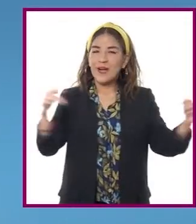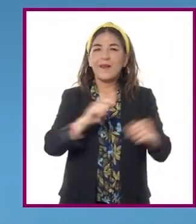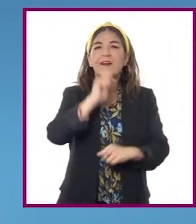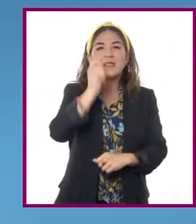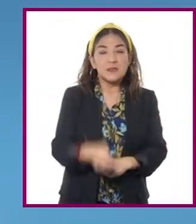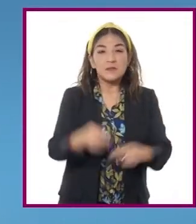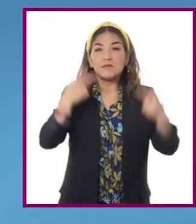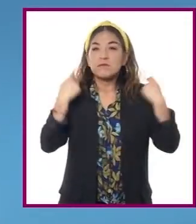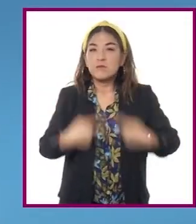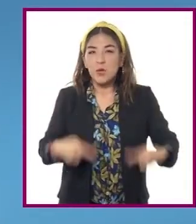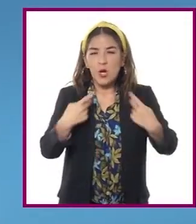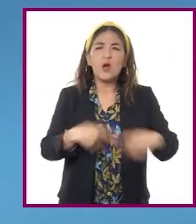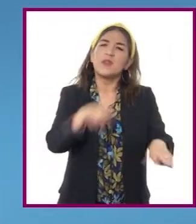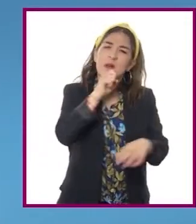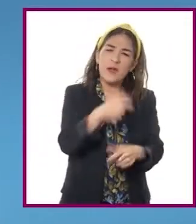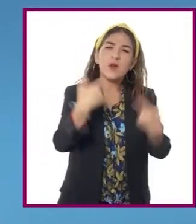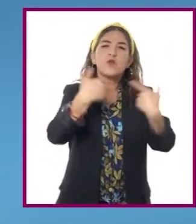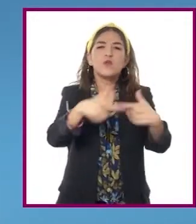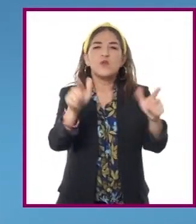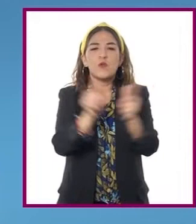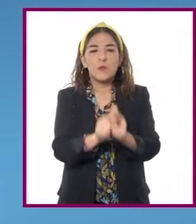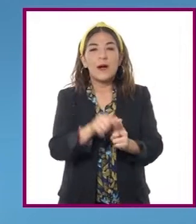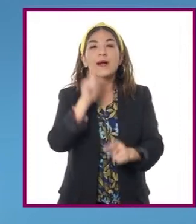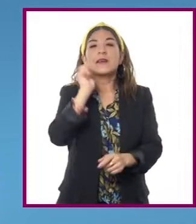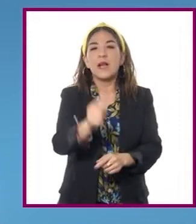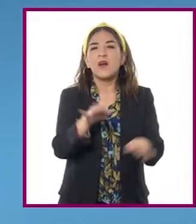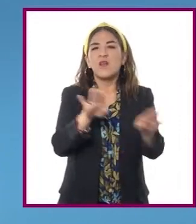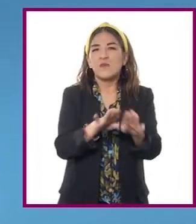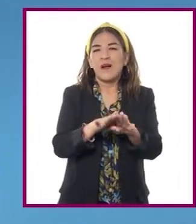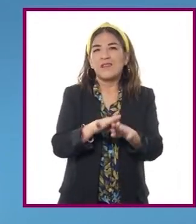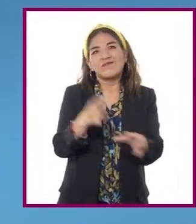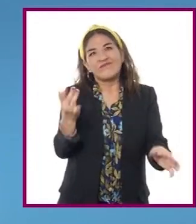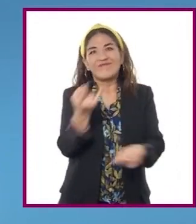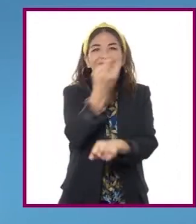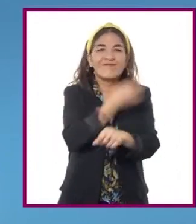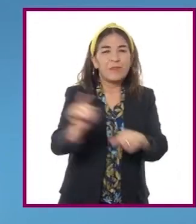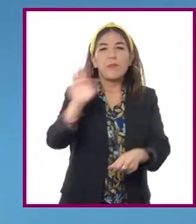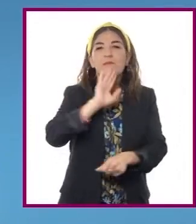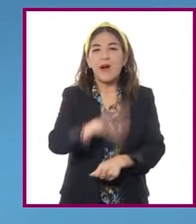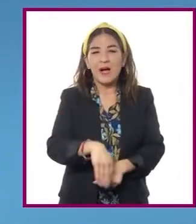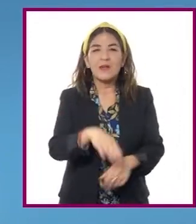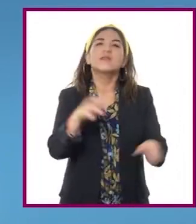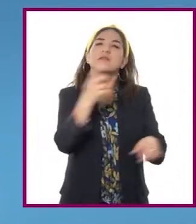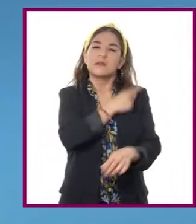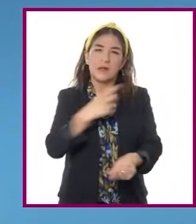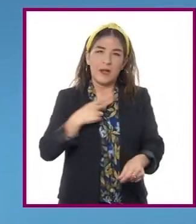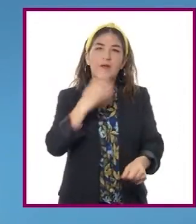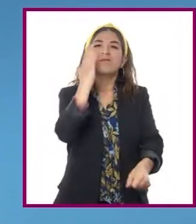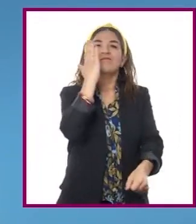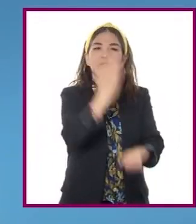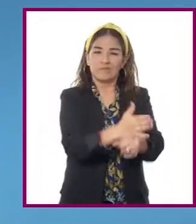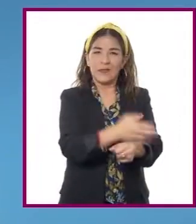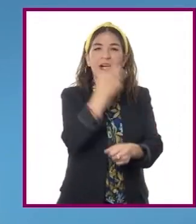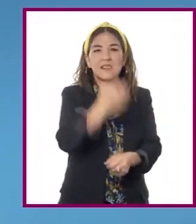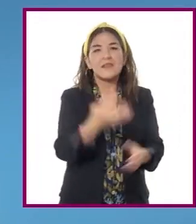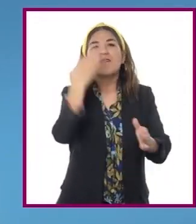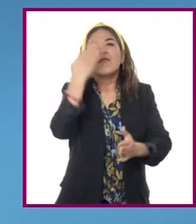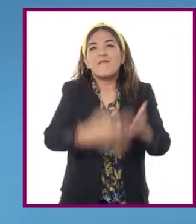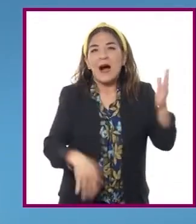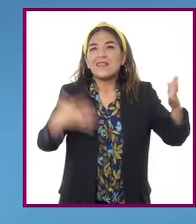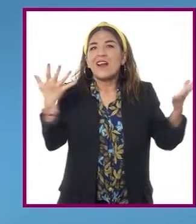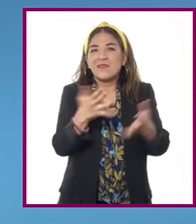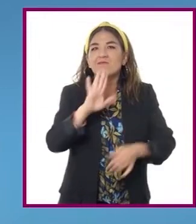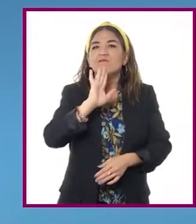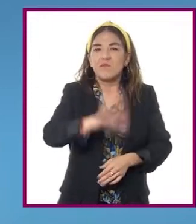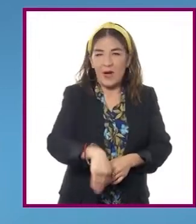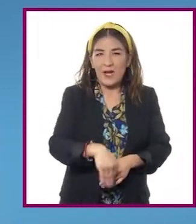las personas o grupos que las estén contraviniendo sean sancionados de acuerdo a la falta cometida